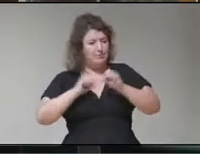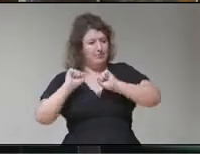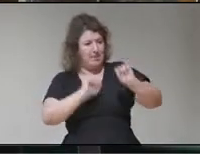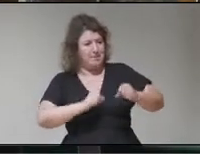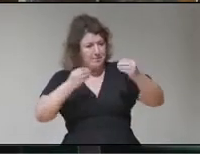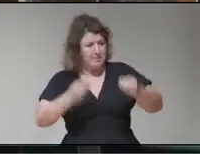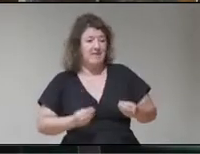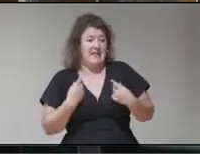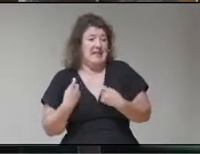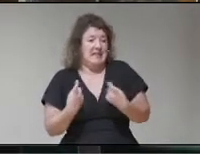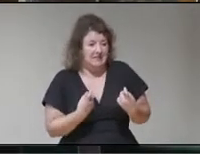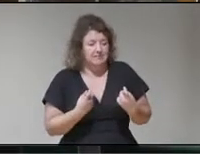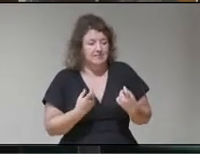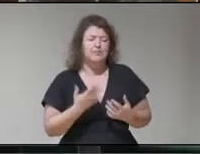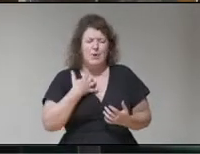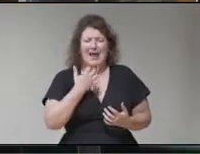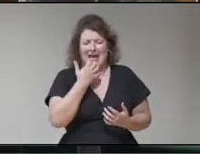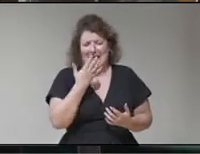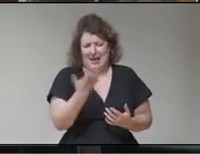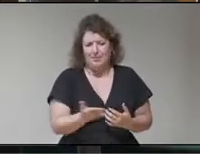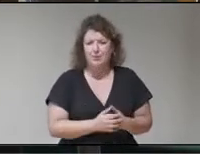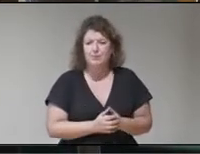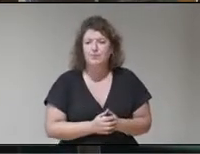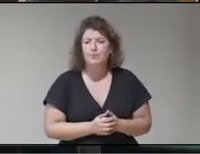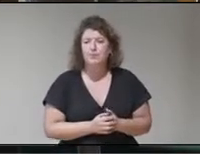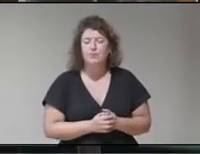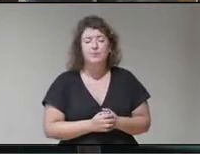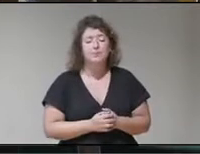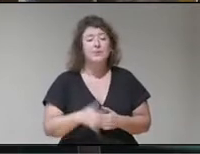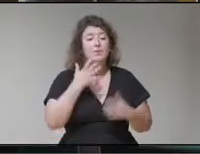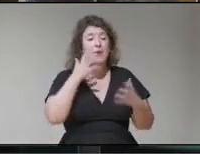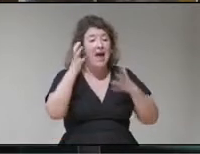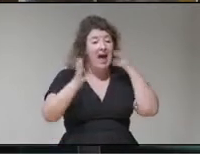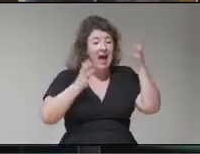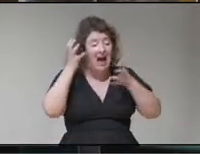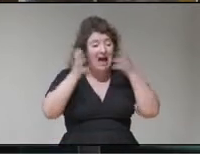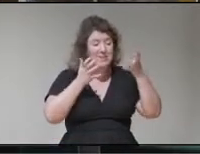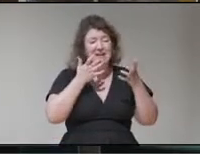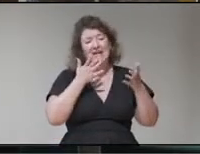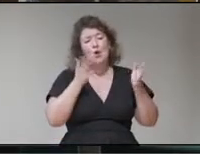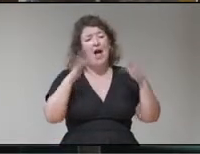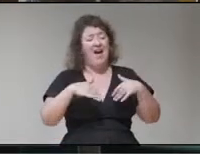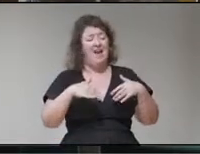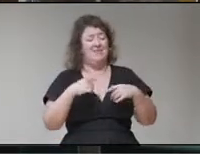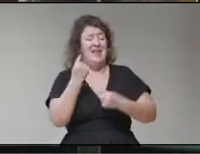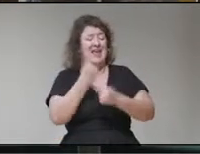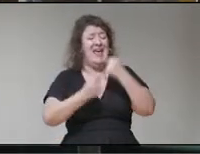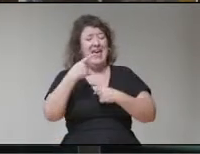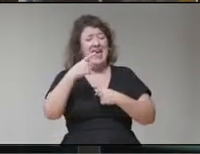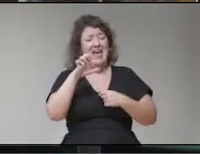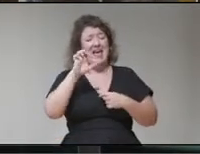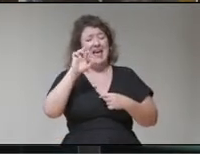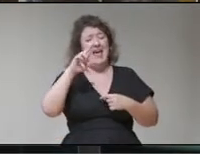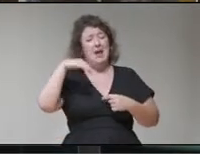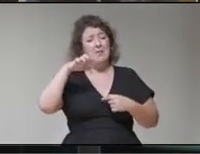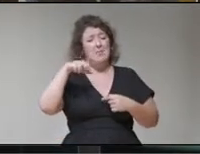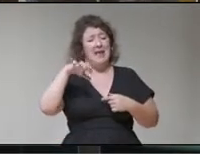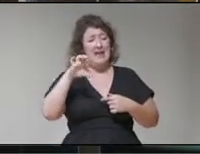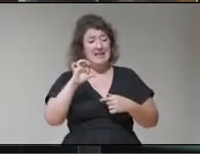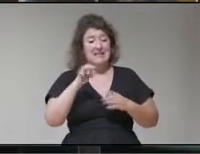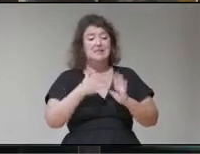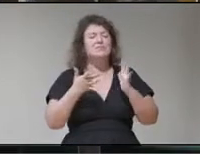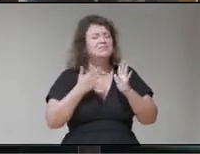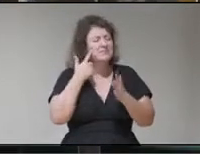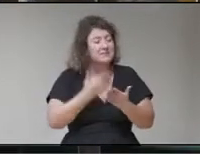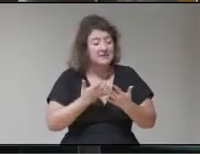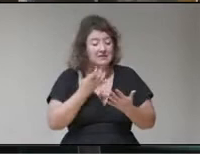pongo un ejemplo que ilustra lo que estoy comentando. En los animales libres de gérmenes, lo que se observa es que cuando llegan a